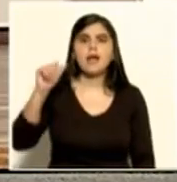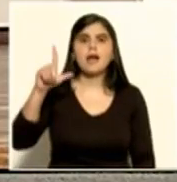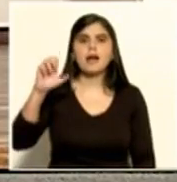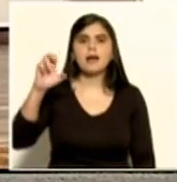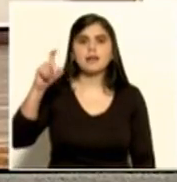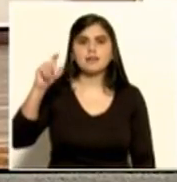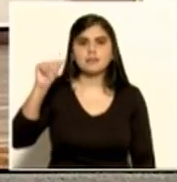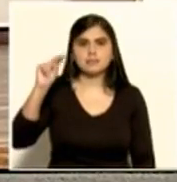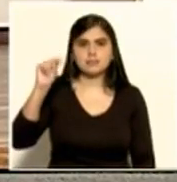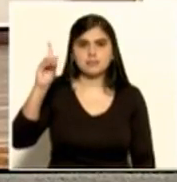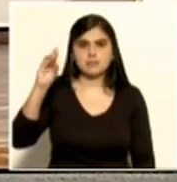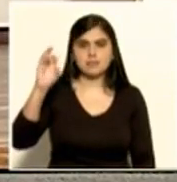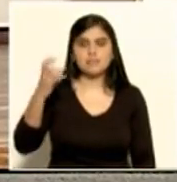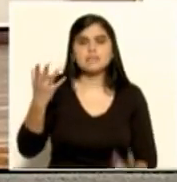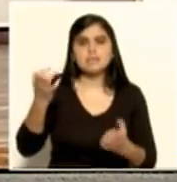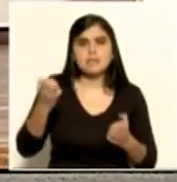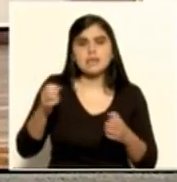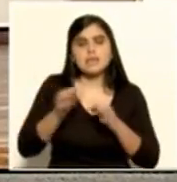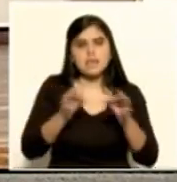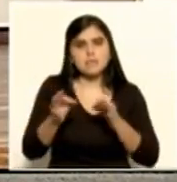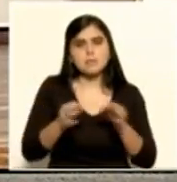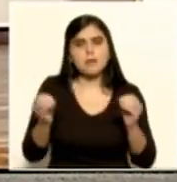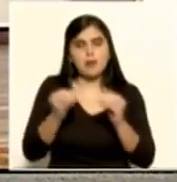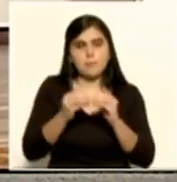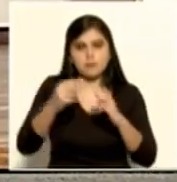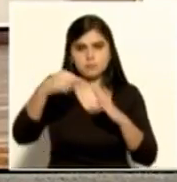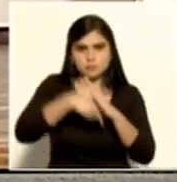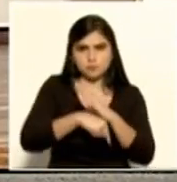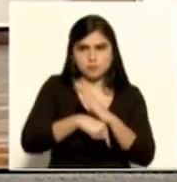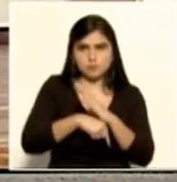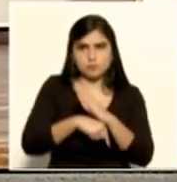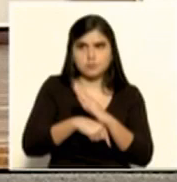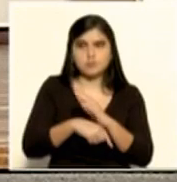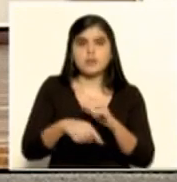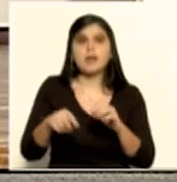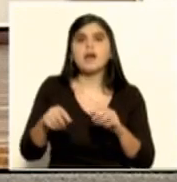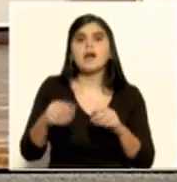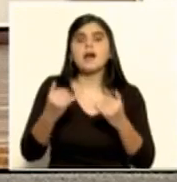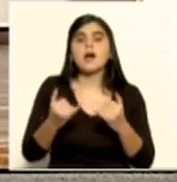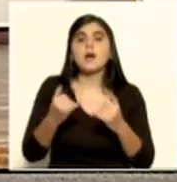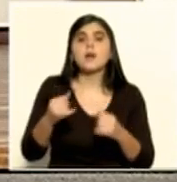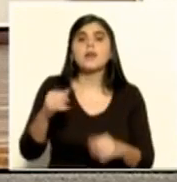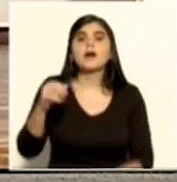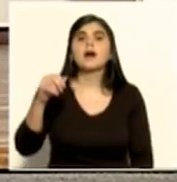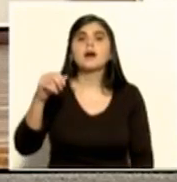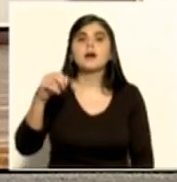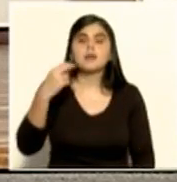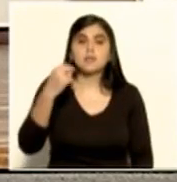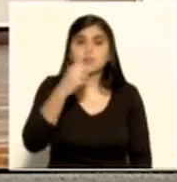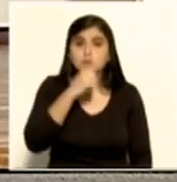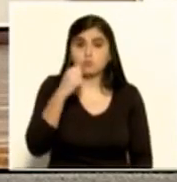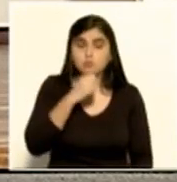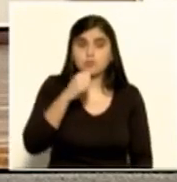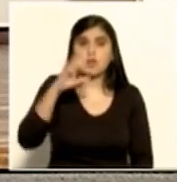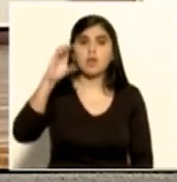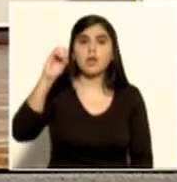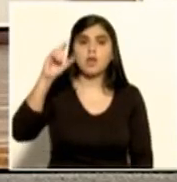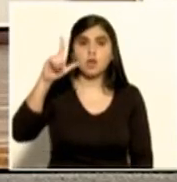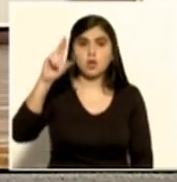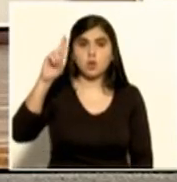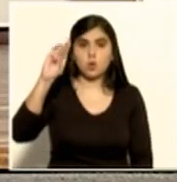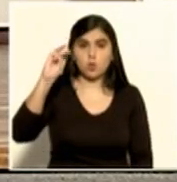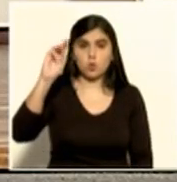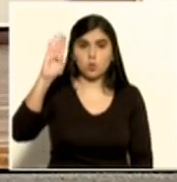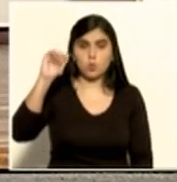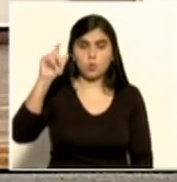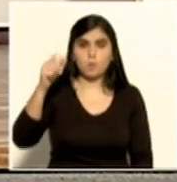hacer una ampliación. Permítame un momento a la colega de Noticias Colombia. Por favor, si usted tiene la repregunta, la hace al